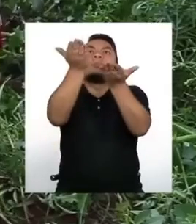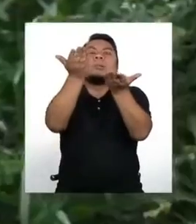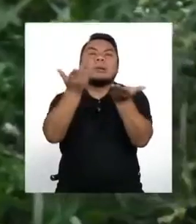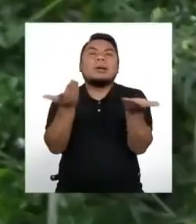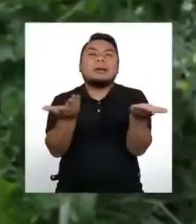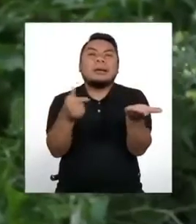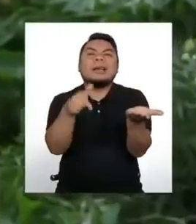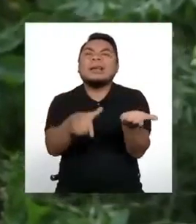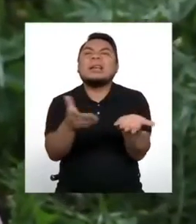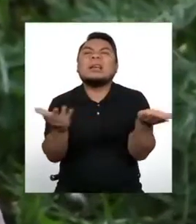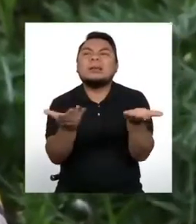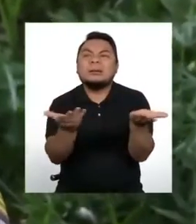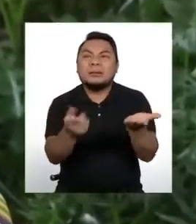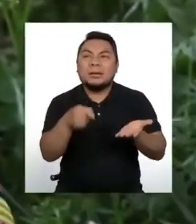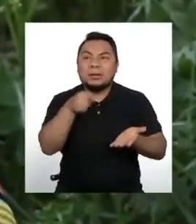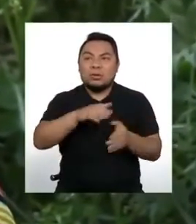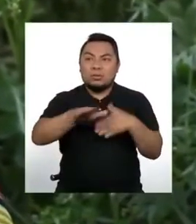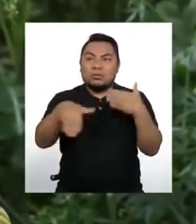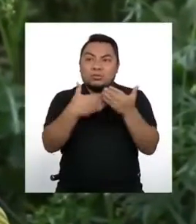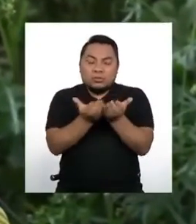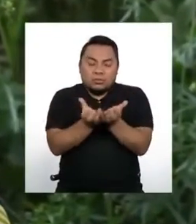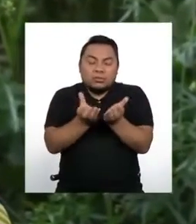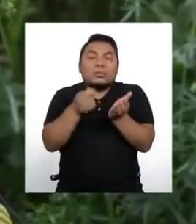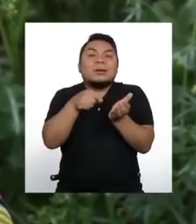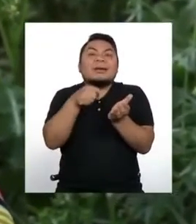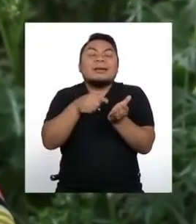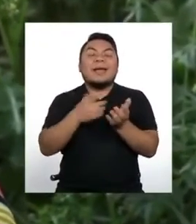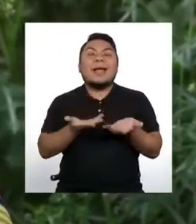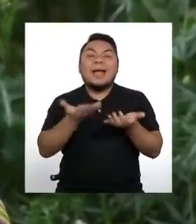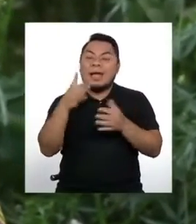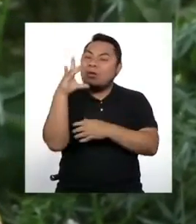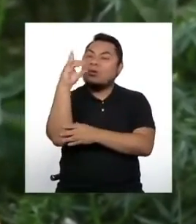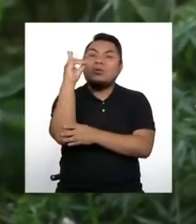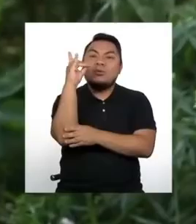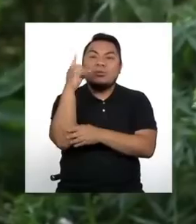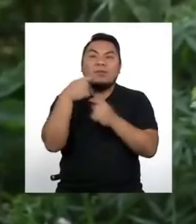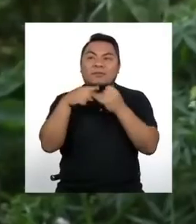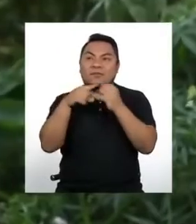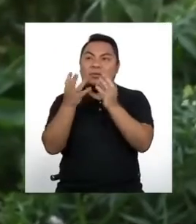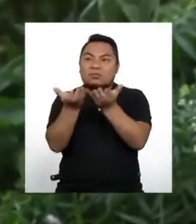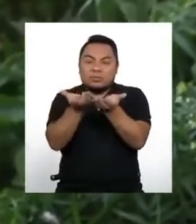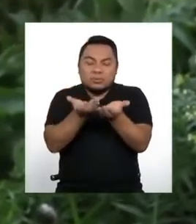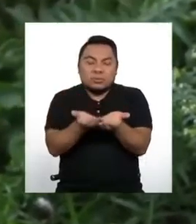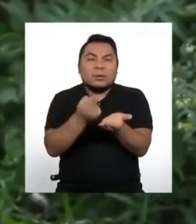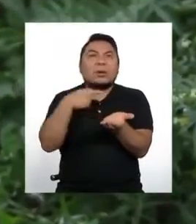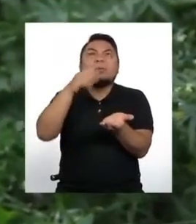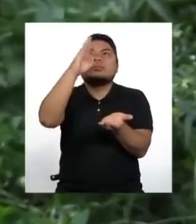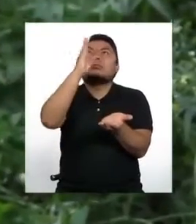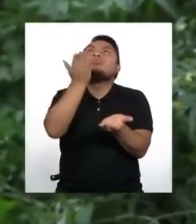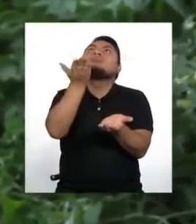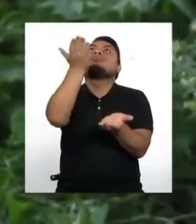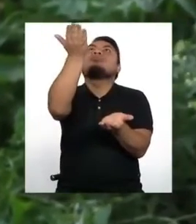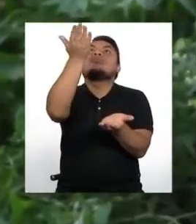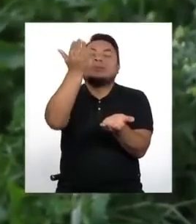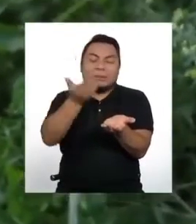niña o niño a escuchar contigo el cuento llamado Mi ropa limpia está.